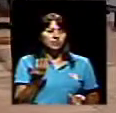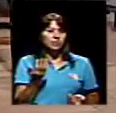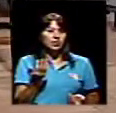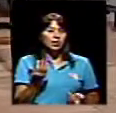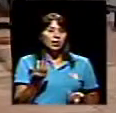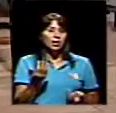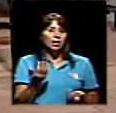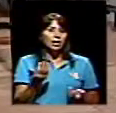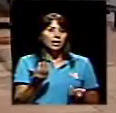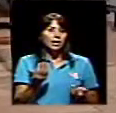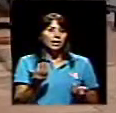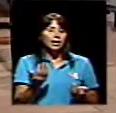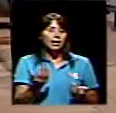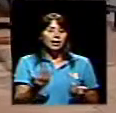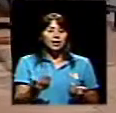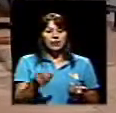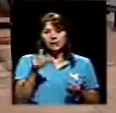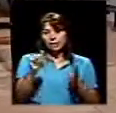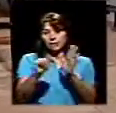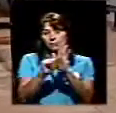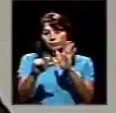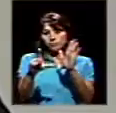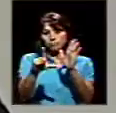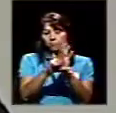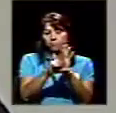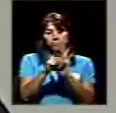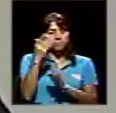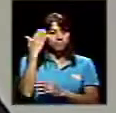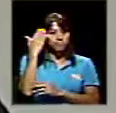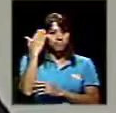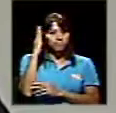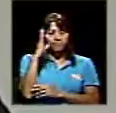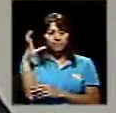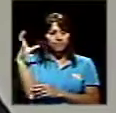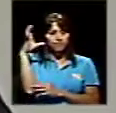conocido por el Parlamento ni por ninguna